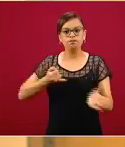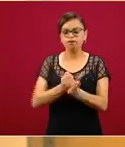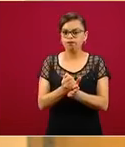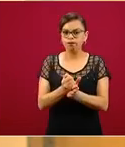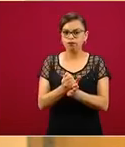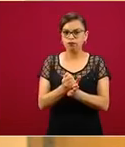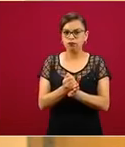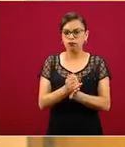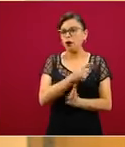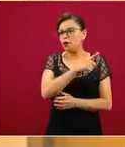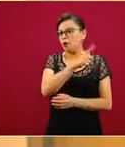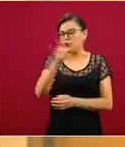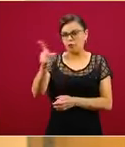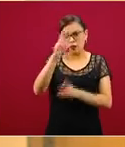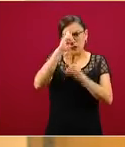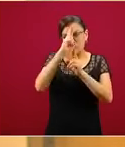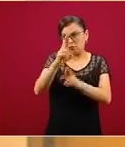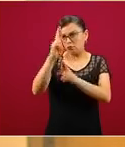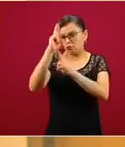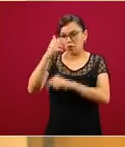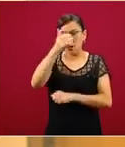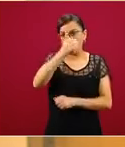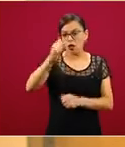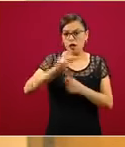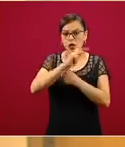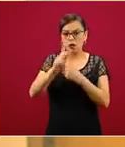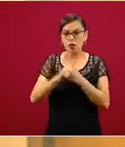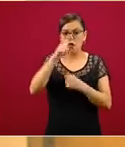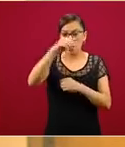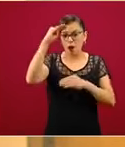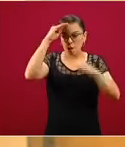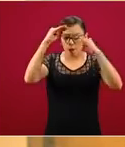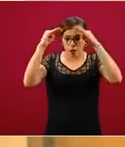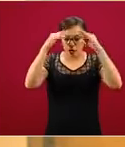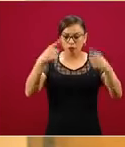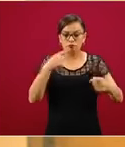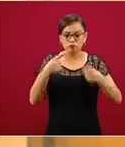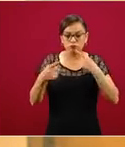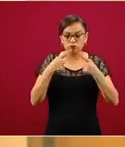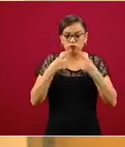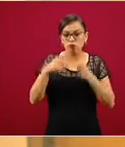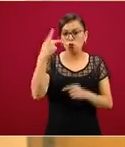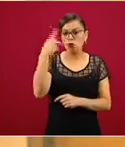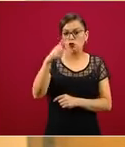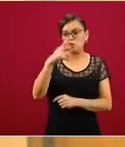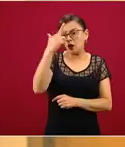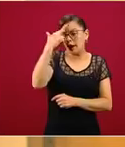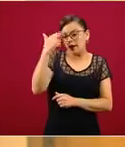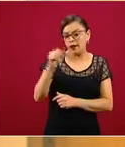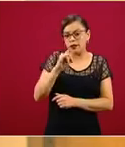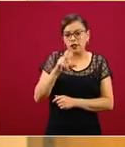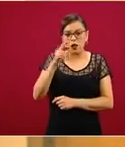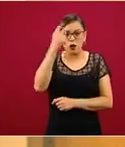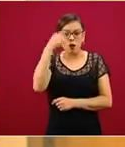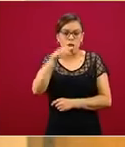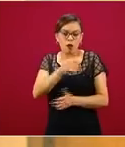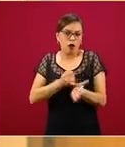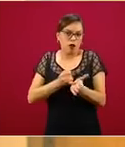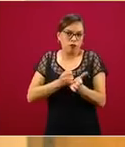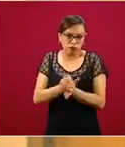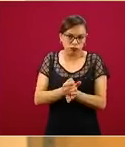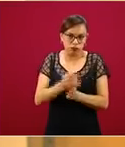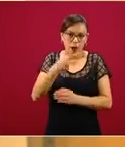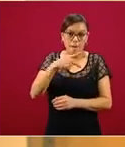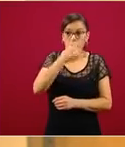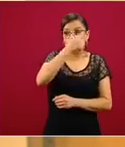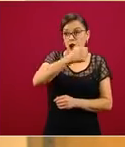sus propias razones para tomar sus decisiones y no se pueden comparar de un país a otro, que tienen realidades diferentes,